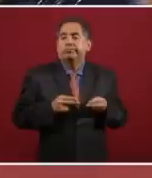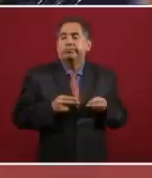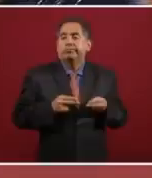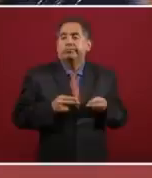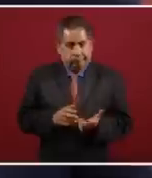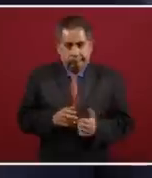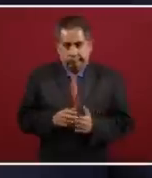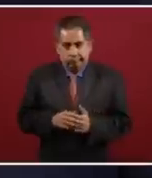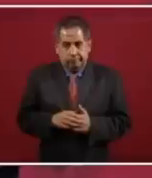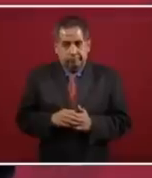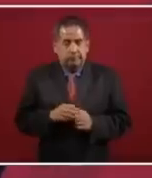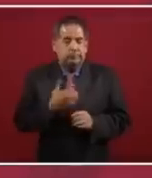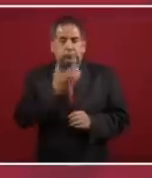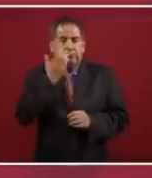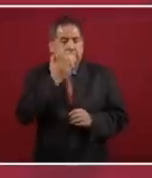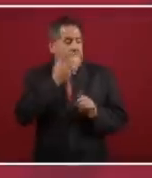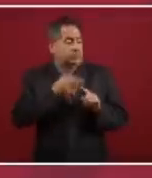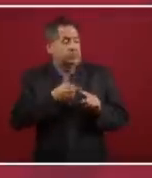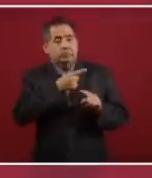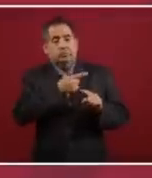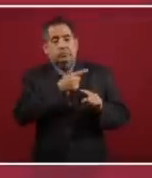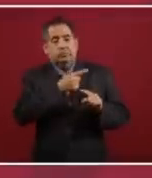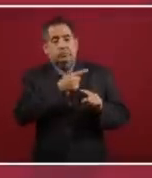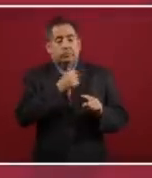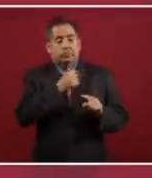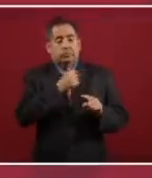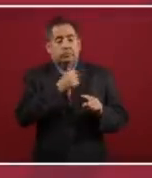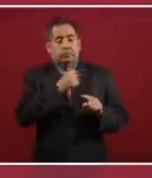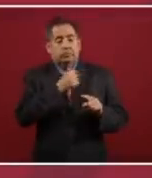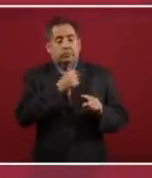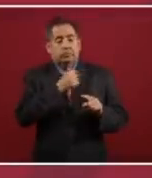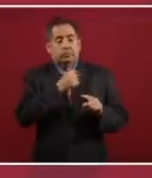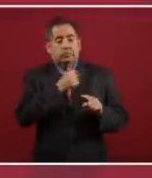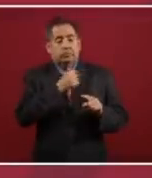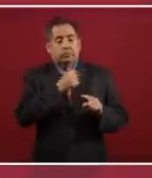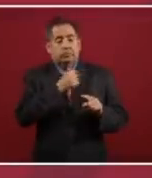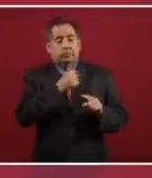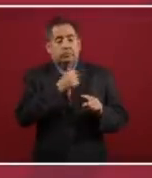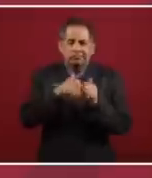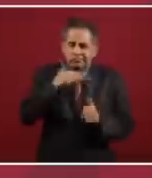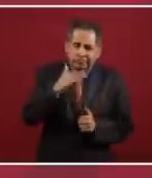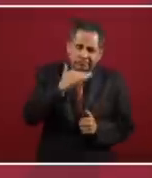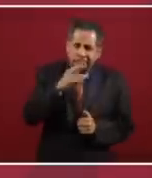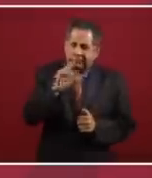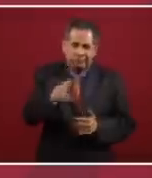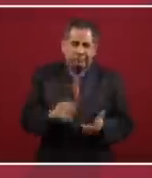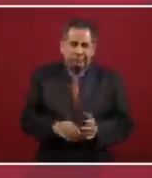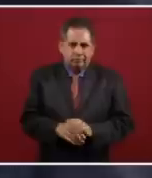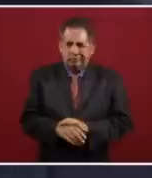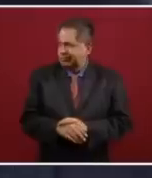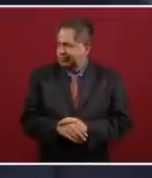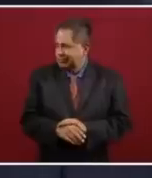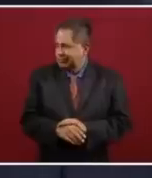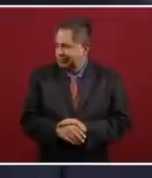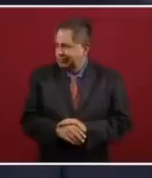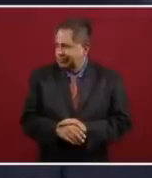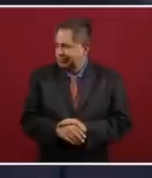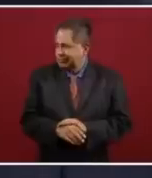al estilo antiguo, es decir, con corrupción. Eso ya no se va a